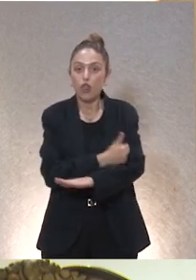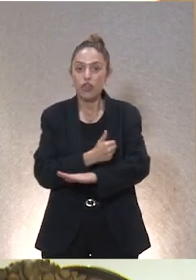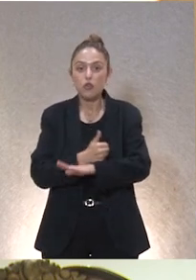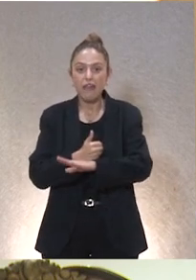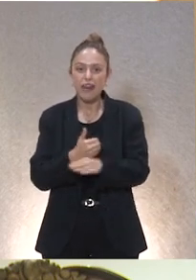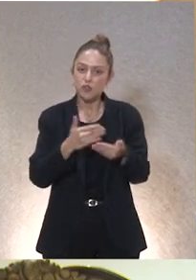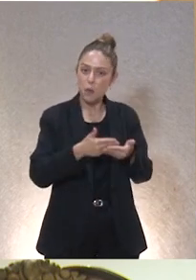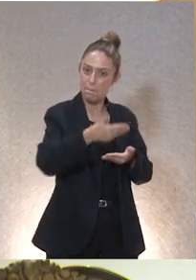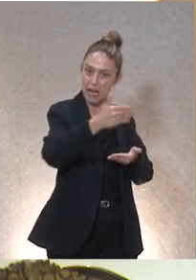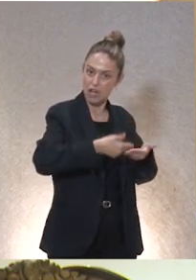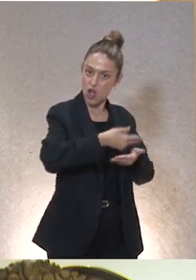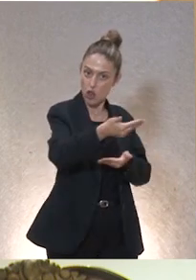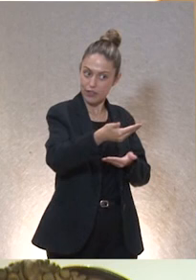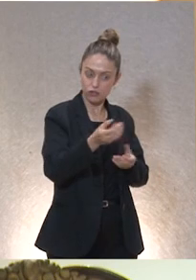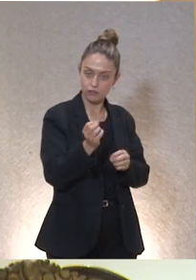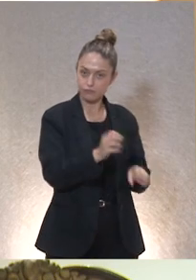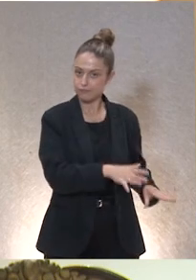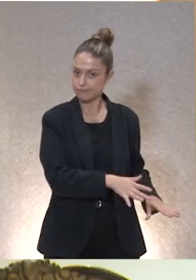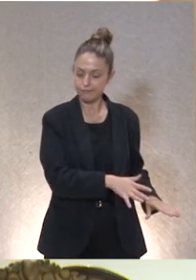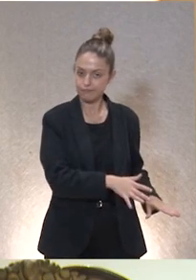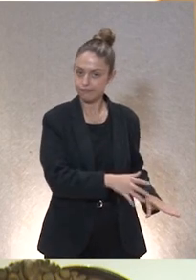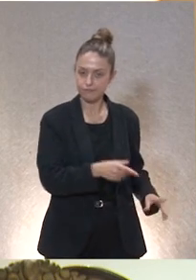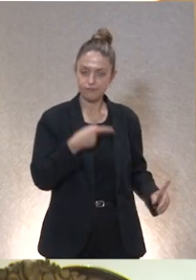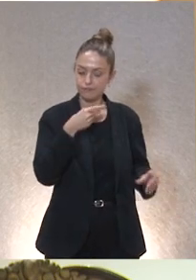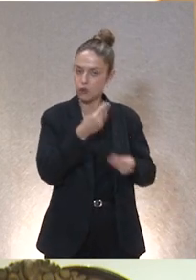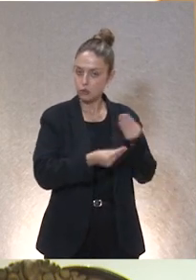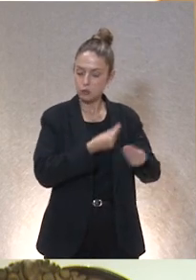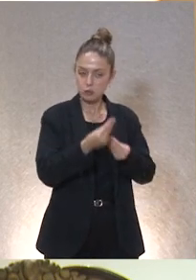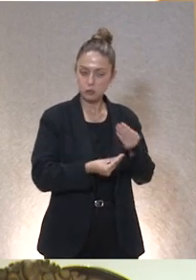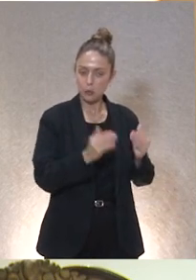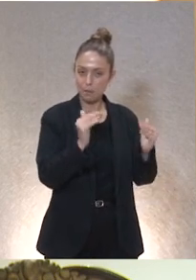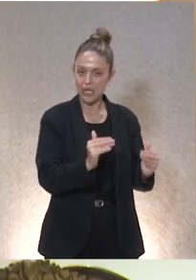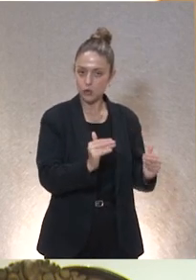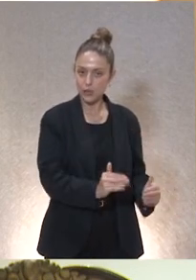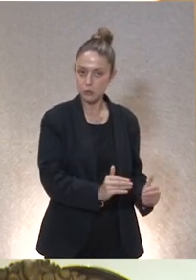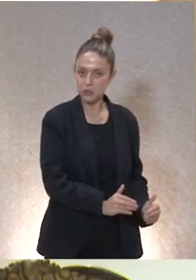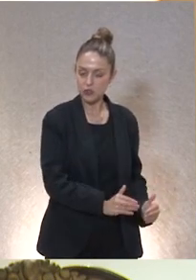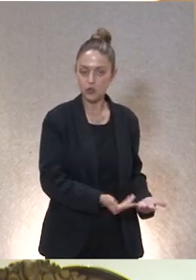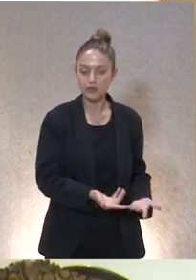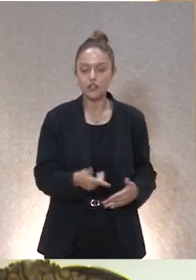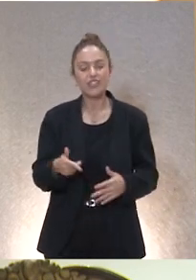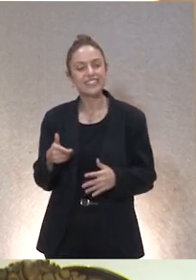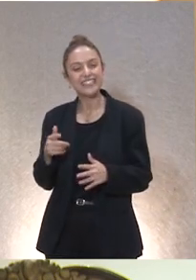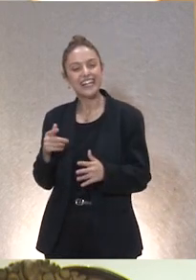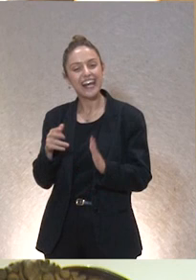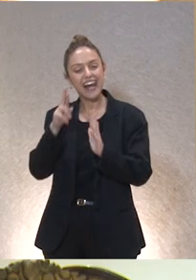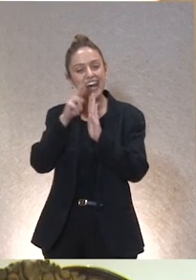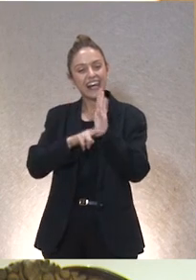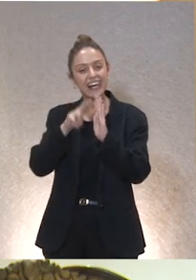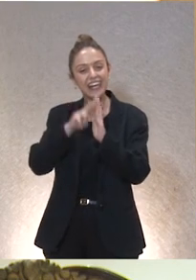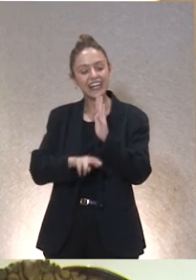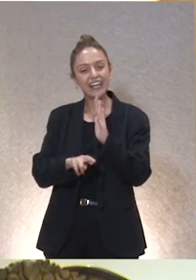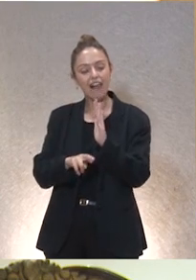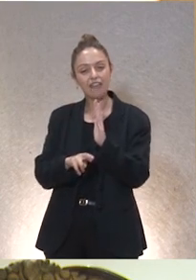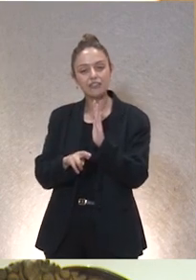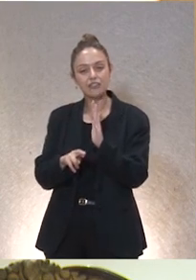consumir periódicos intuyen que se les han dado de lado a las reglas del oficio que nos hicieron grandes